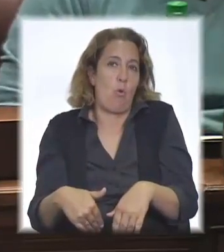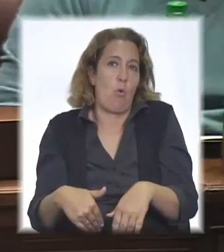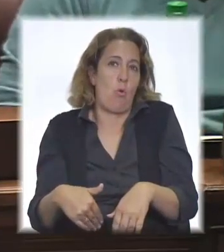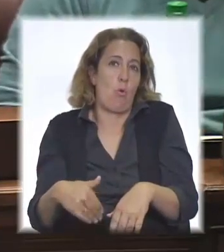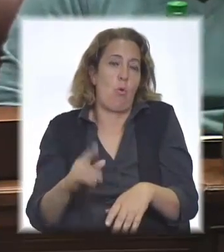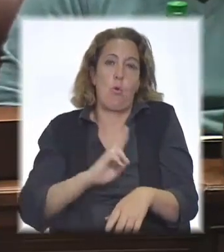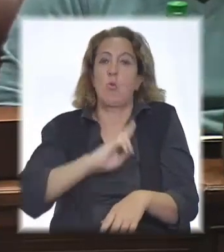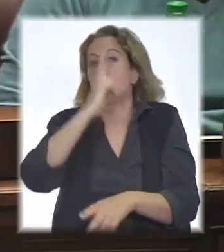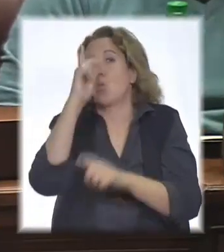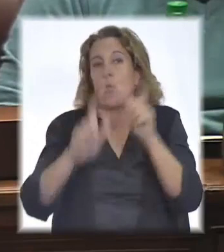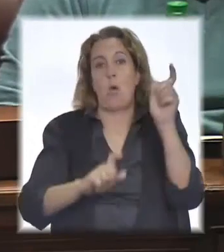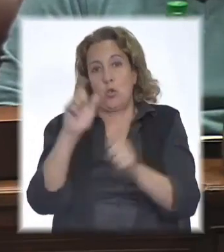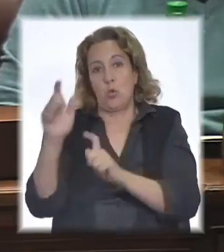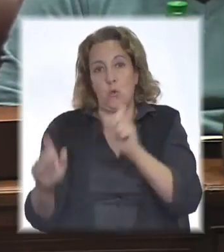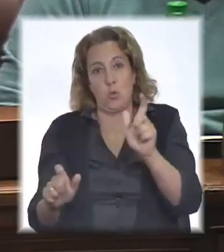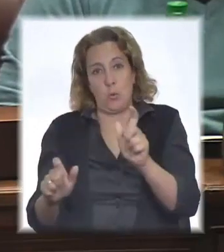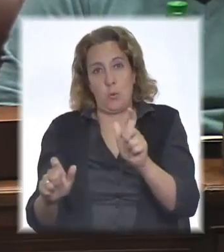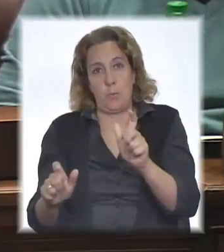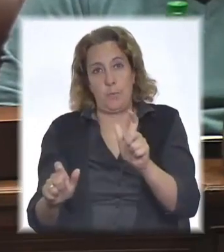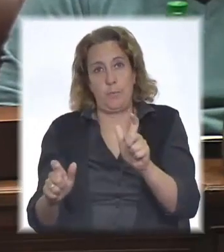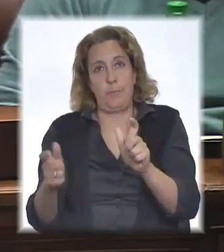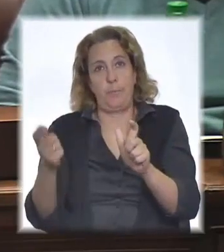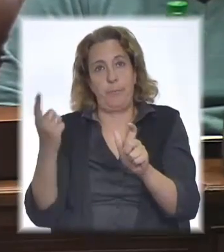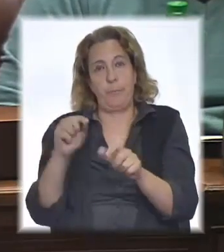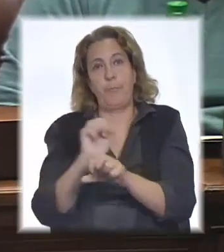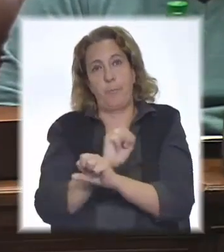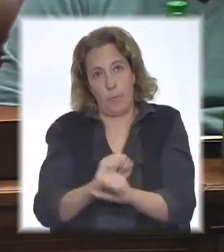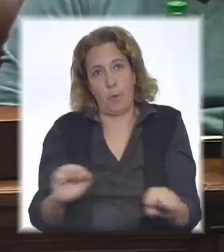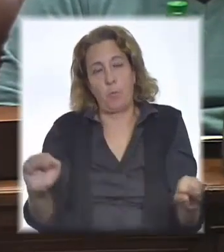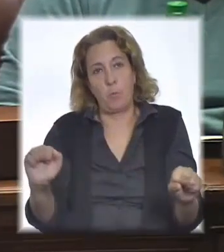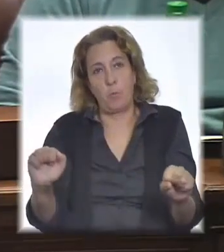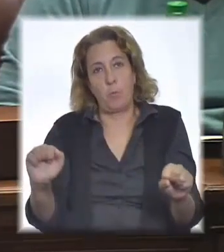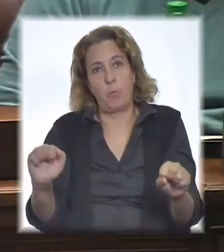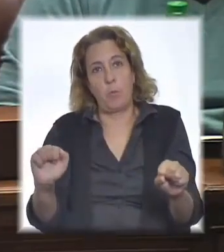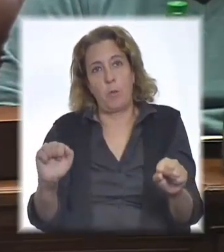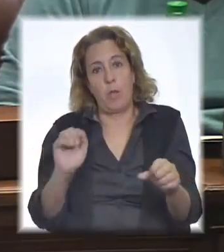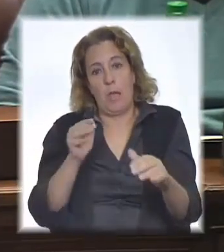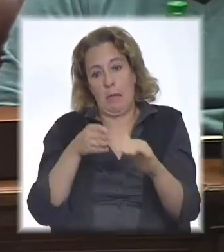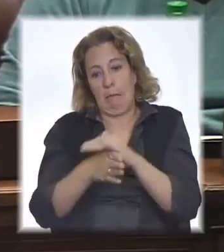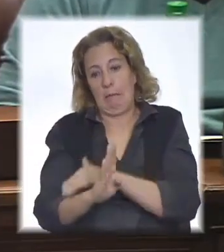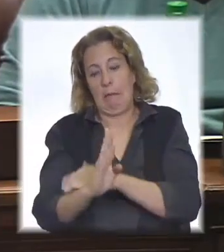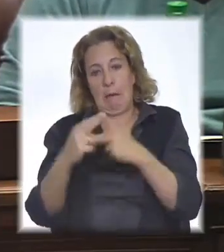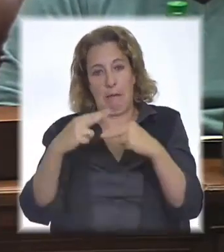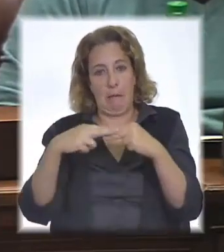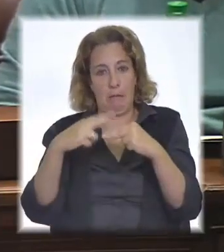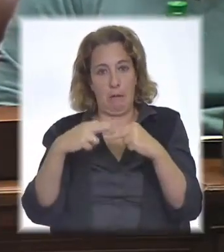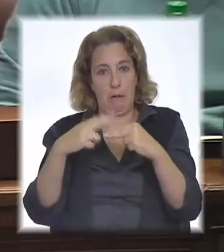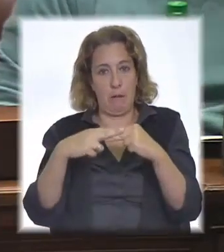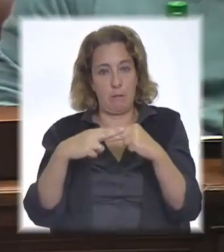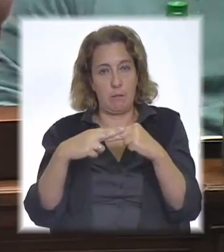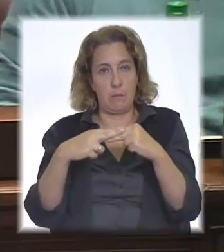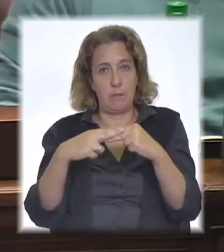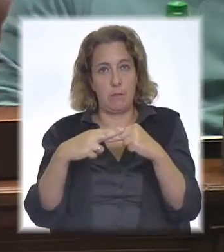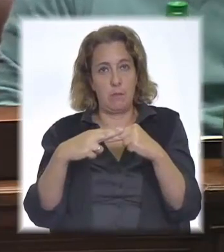de los uruguayos uno puede entrar a internet y encontrar